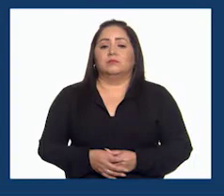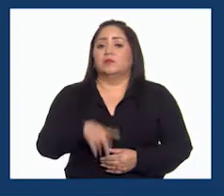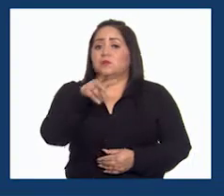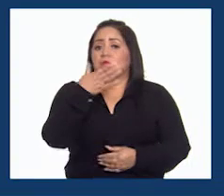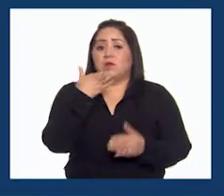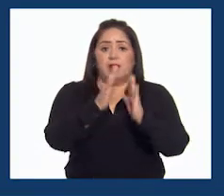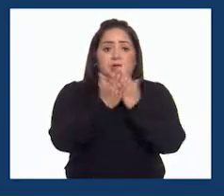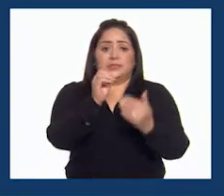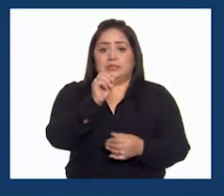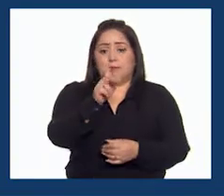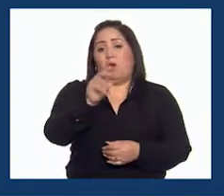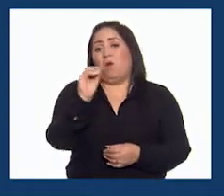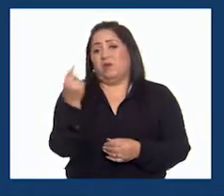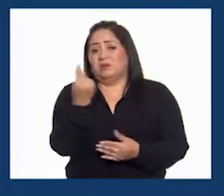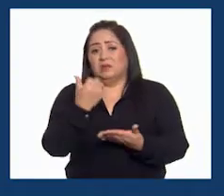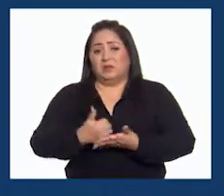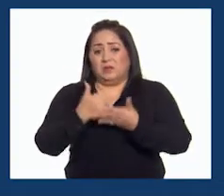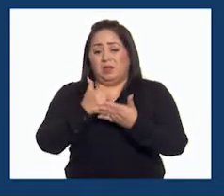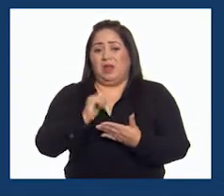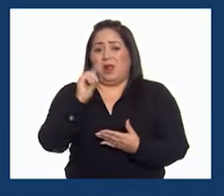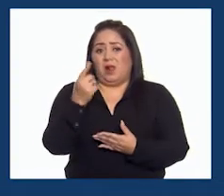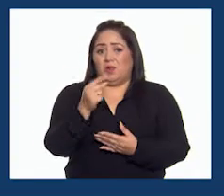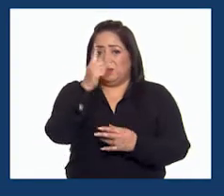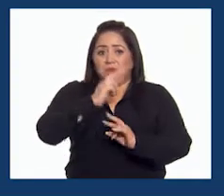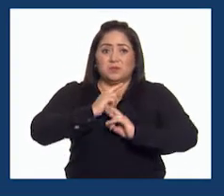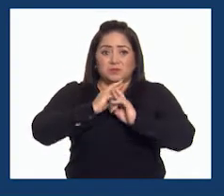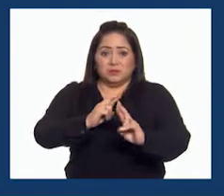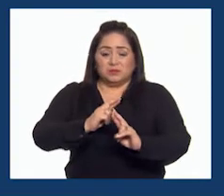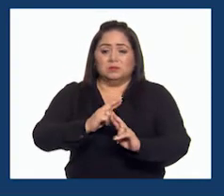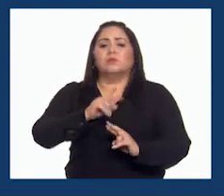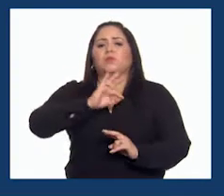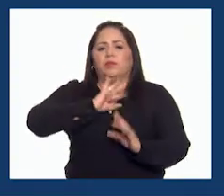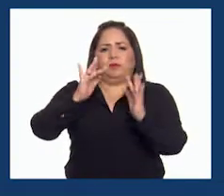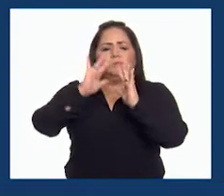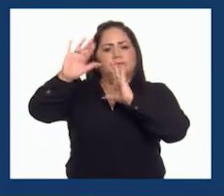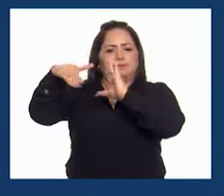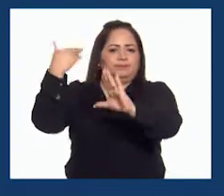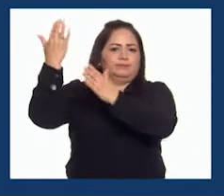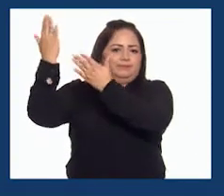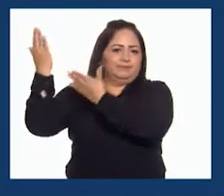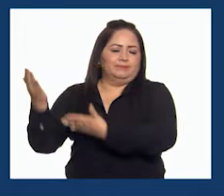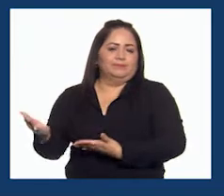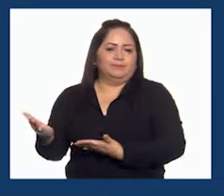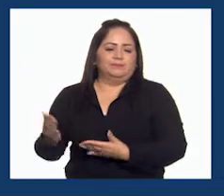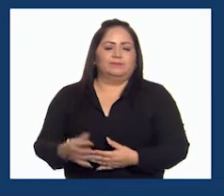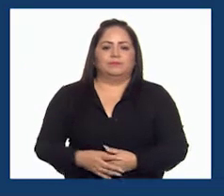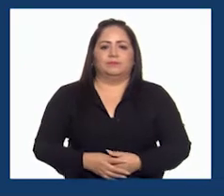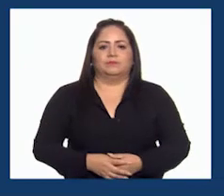Si no tienes el libro de texto o necesitas ayuda para responder las preguntas, contáctanos.